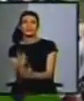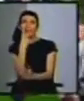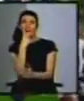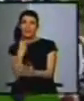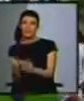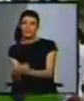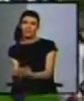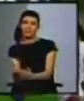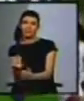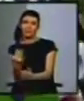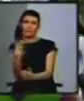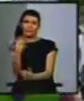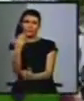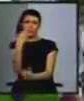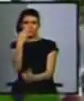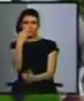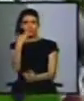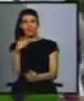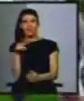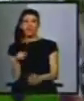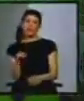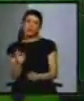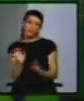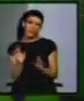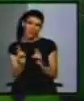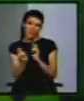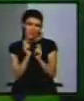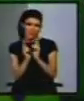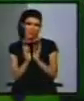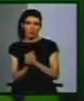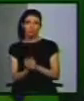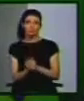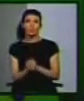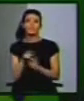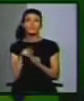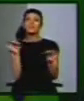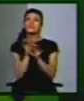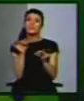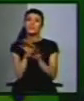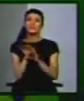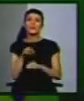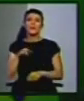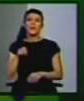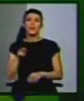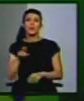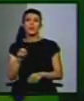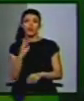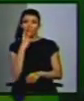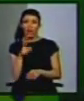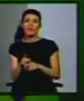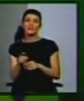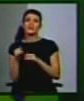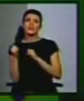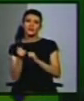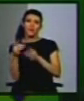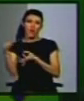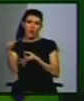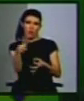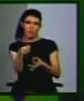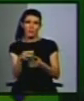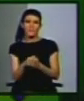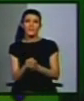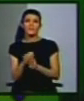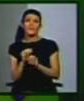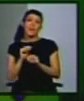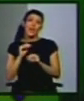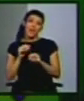cual provocó, por supuesto, un inminente peligro. Esta explicación fue ratificada por Metrogas mediante un comunicado. La compañía llamó